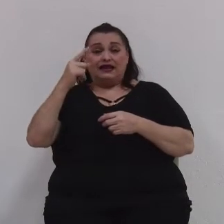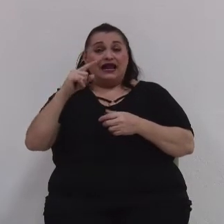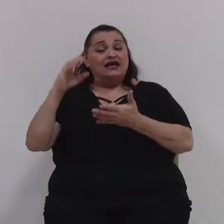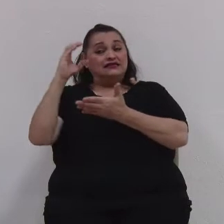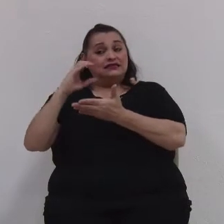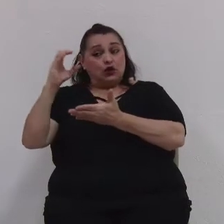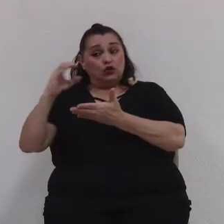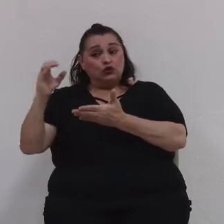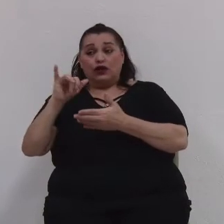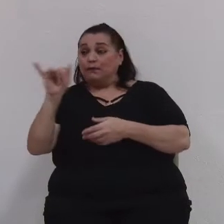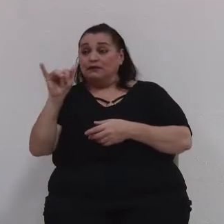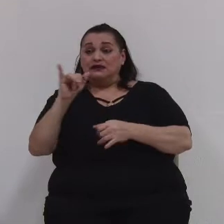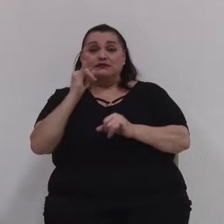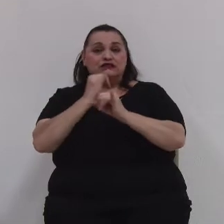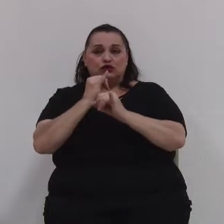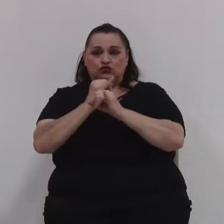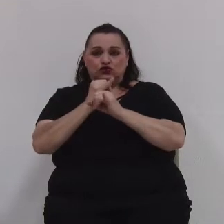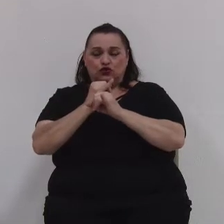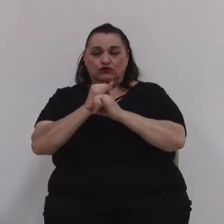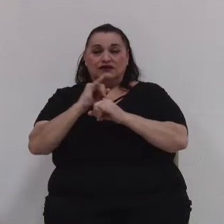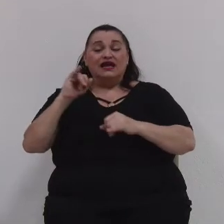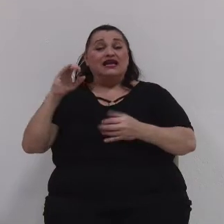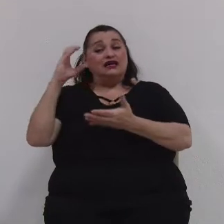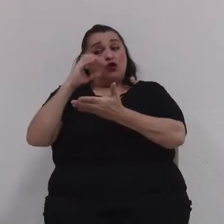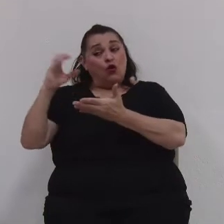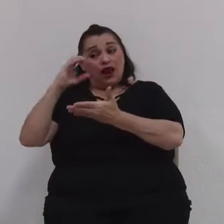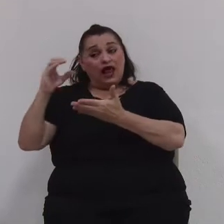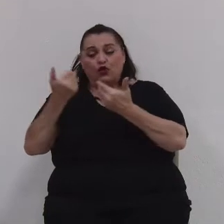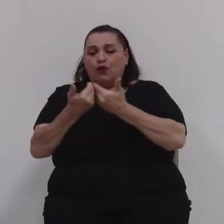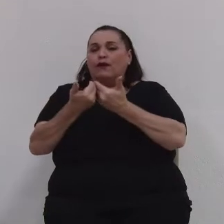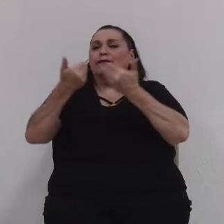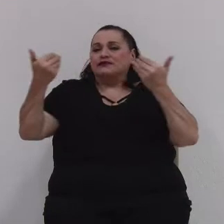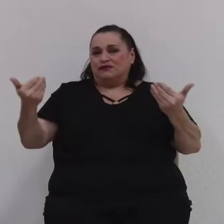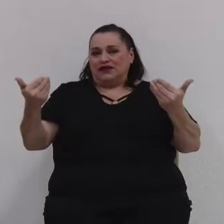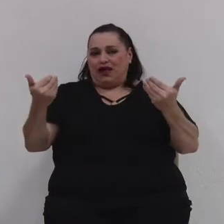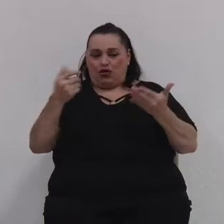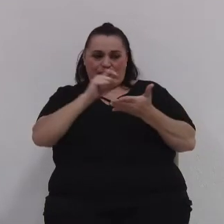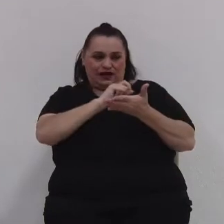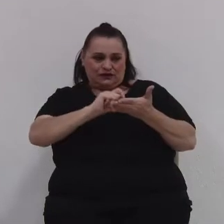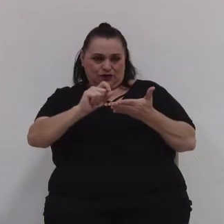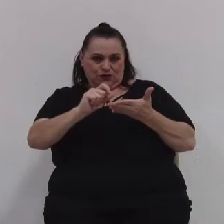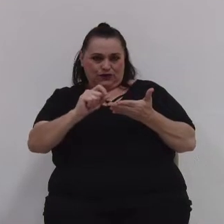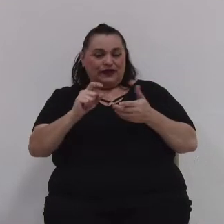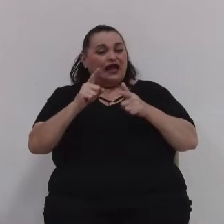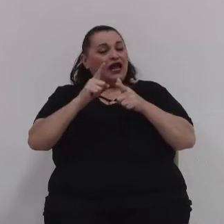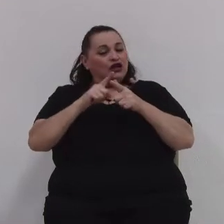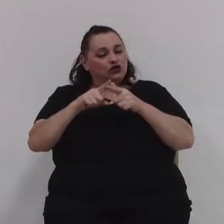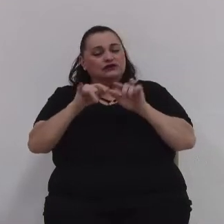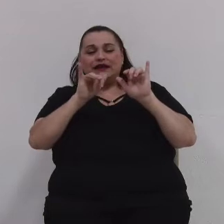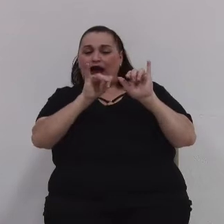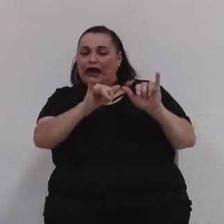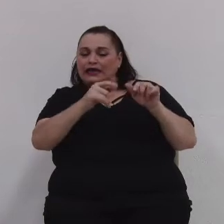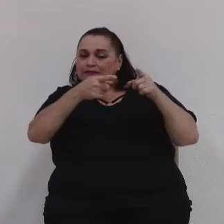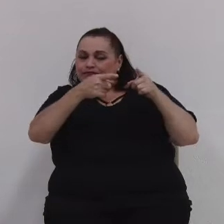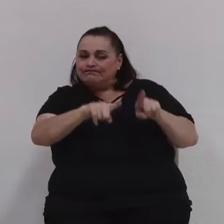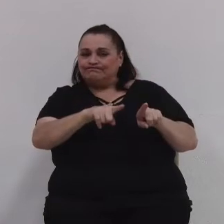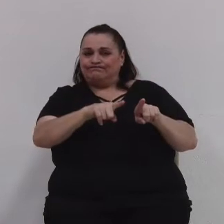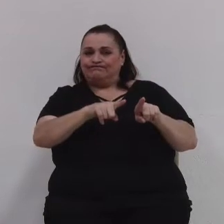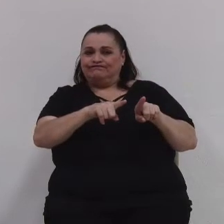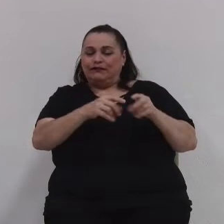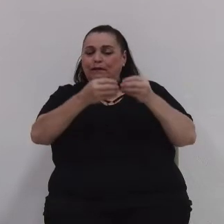en la misma institución. Nuestras secundarias tienden a ser separadas. Entonces ahí ocurre un efecto